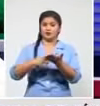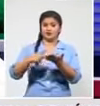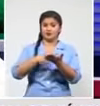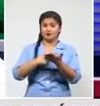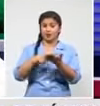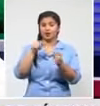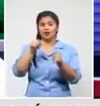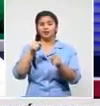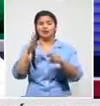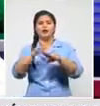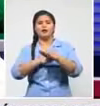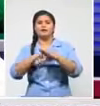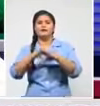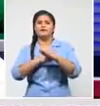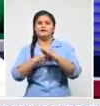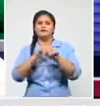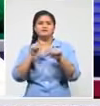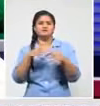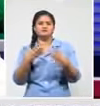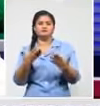al número, el